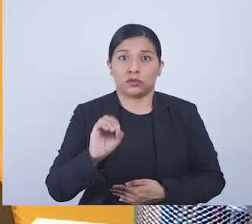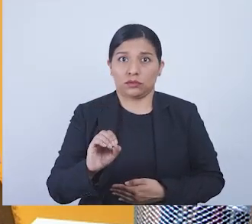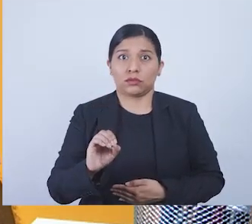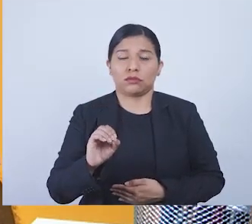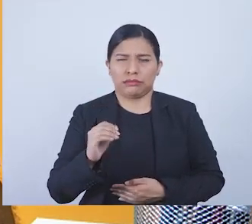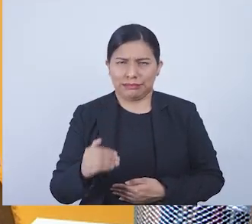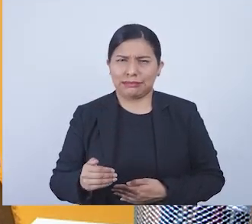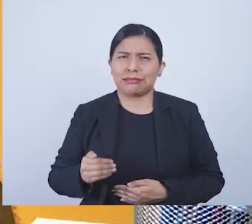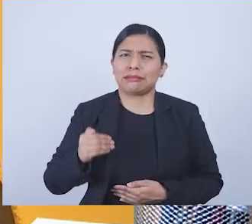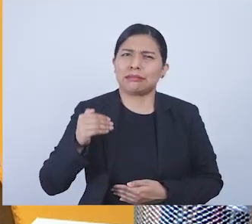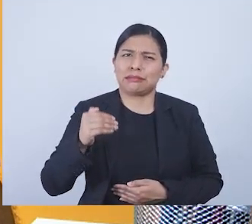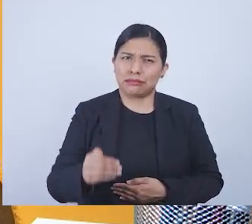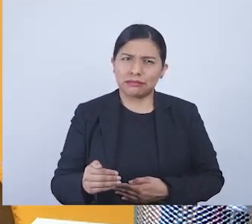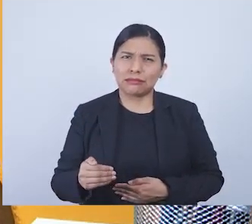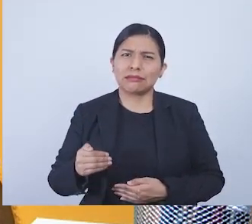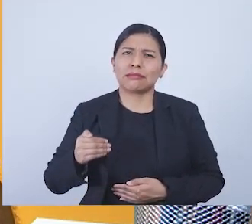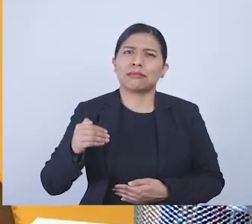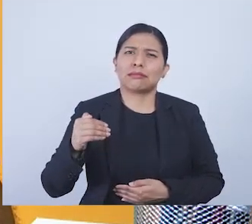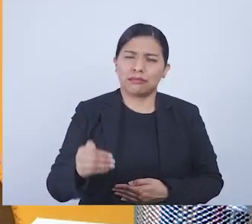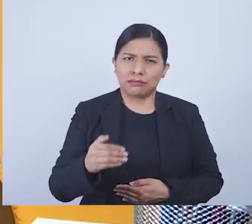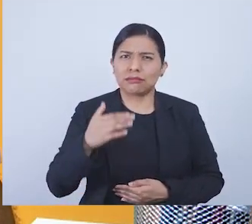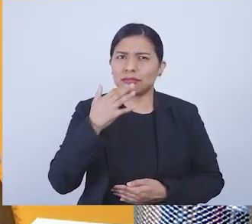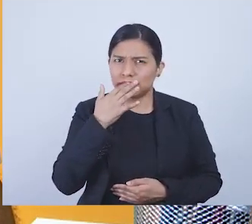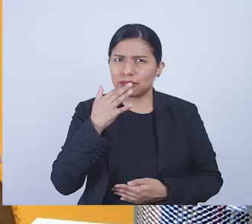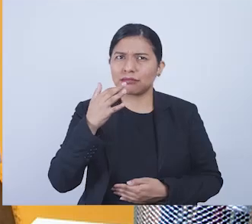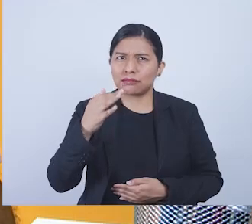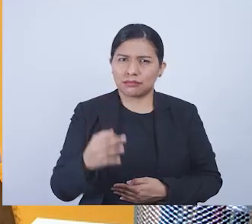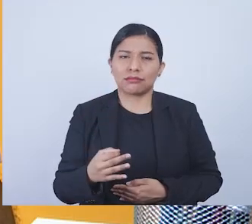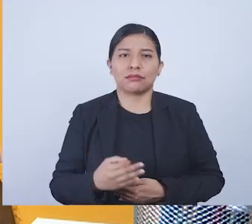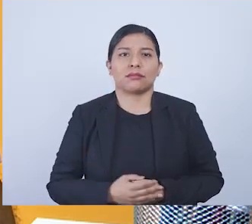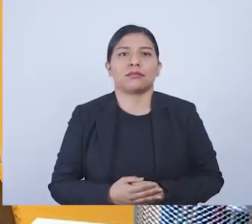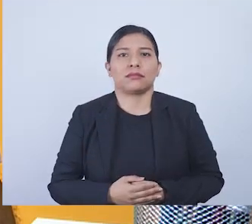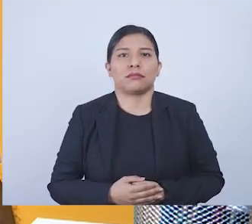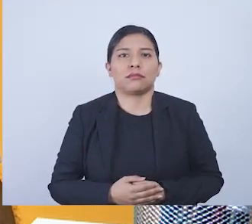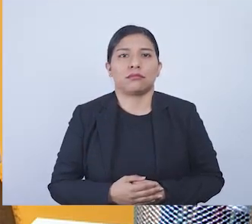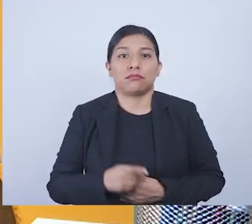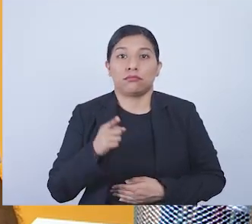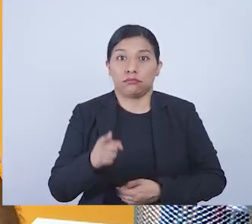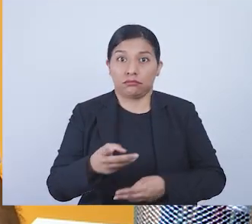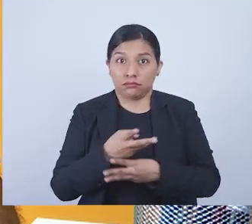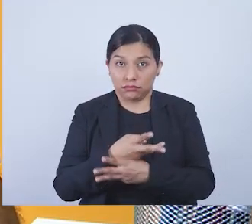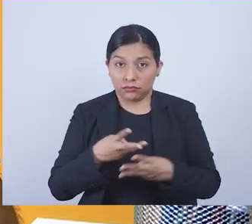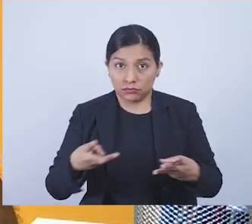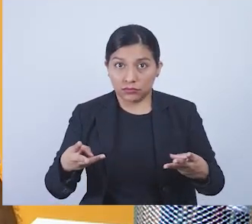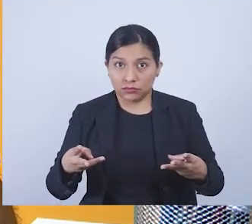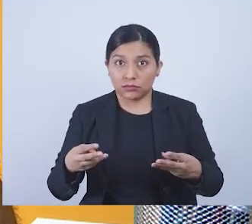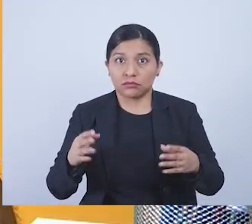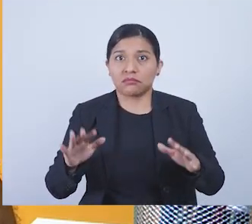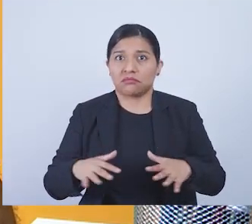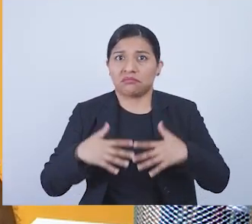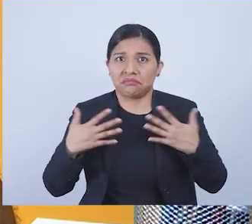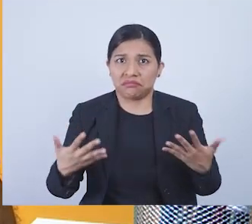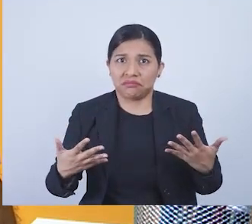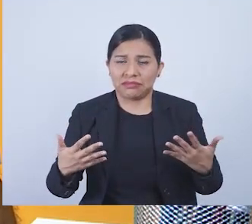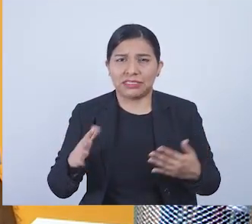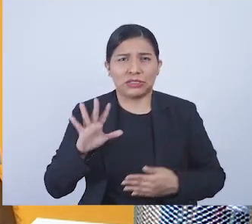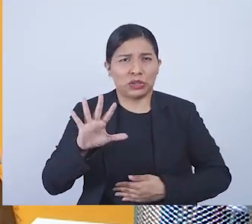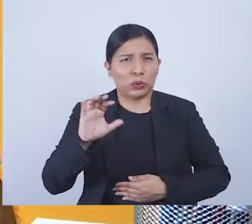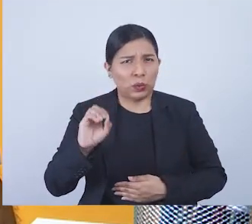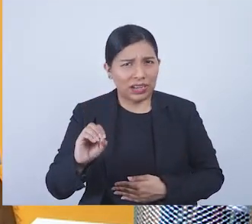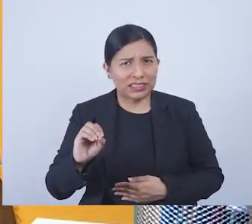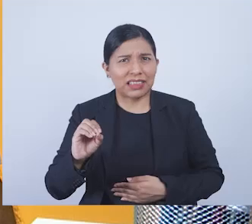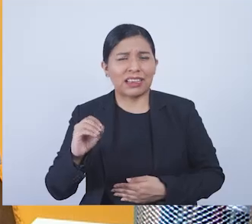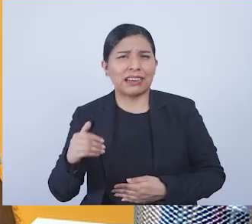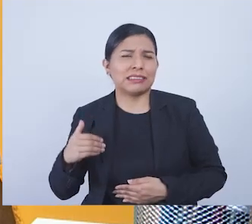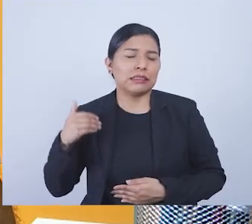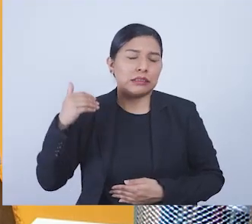de trajinar en la asignatura de educación física y en 50 años mucha